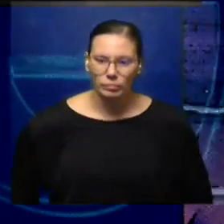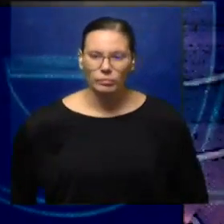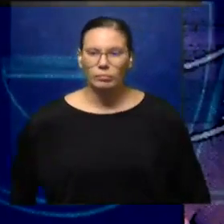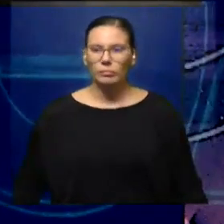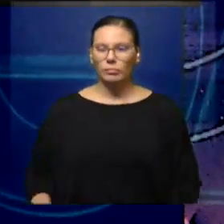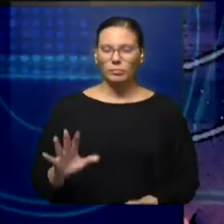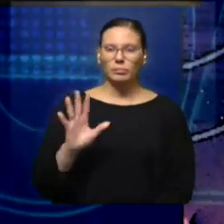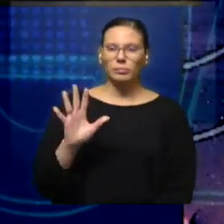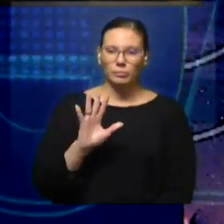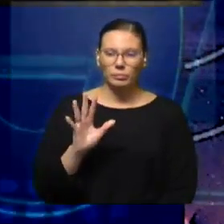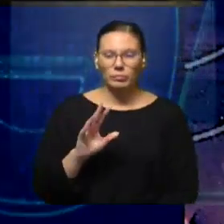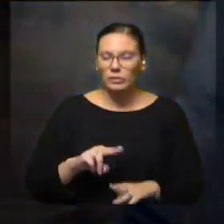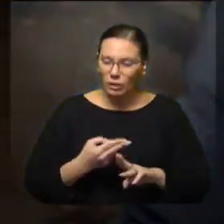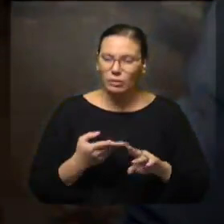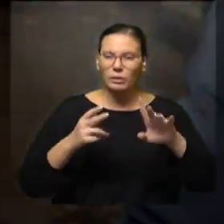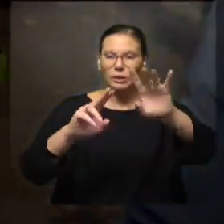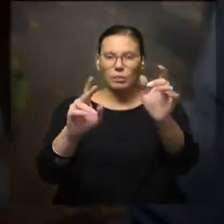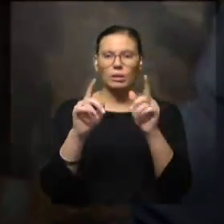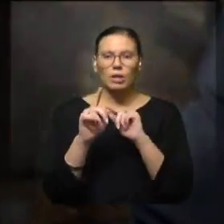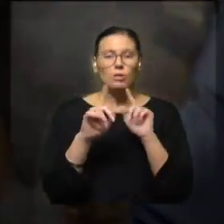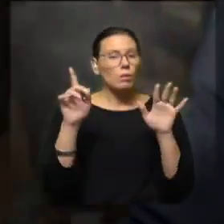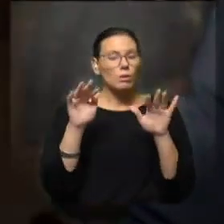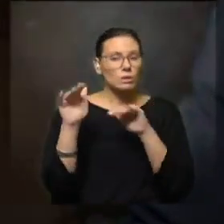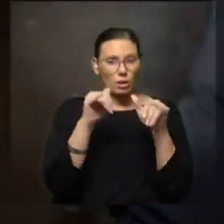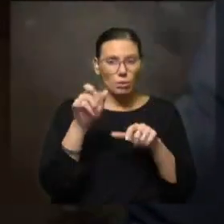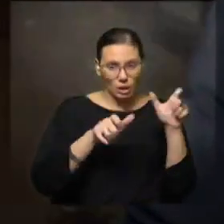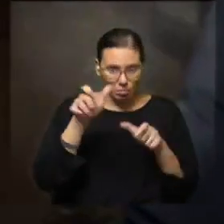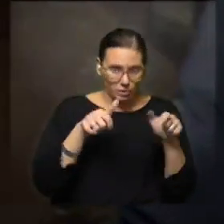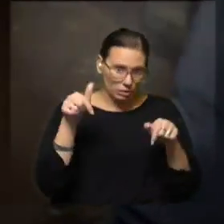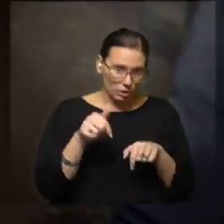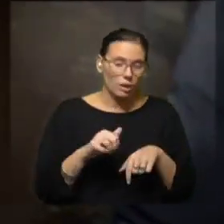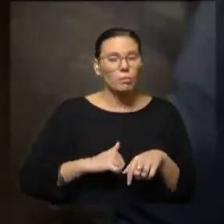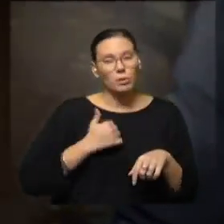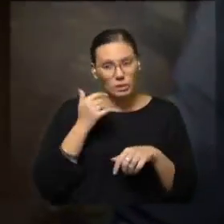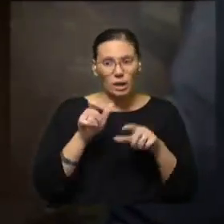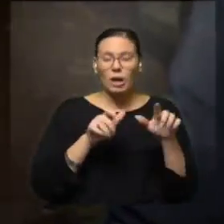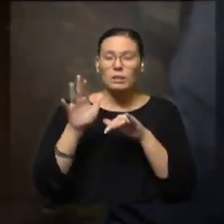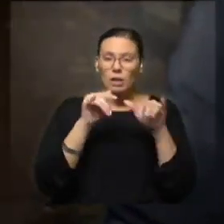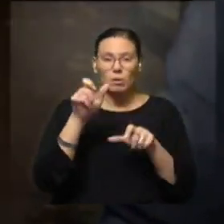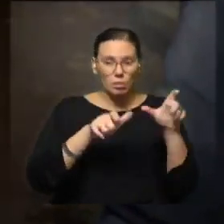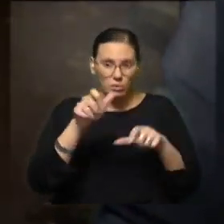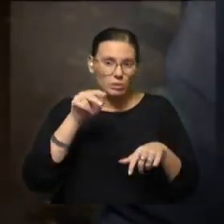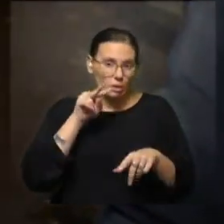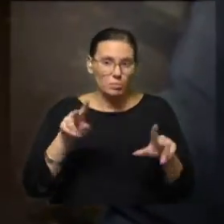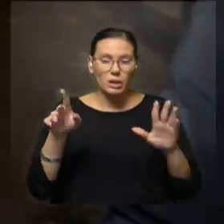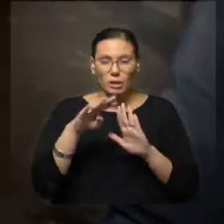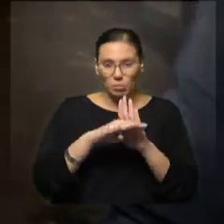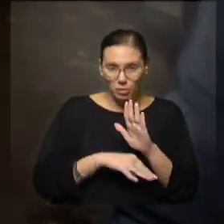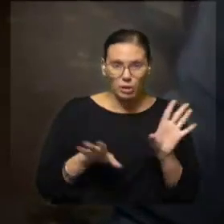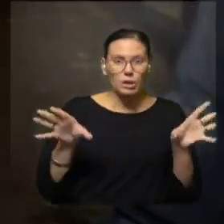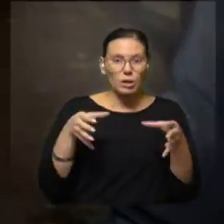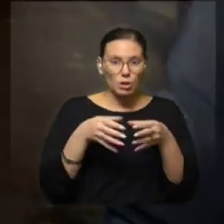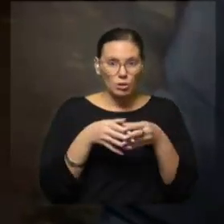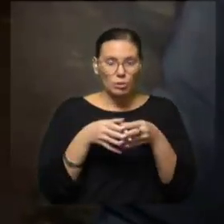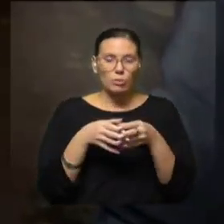Así es como andan, los vuelvo a saludar. Y no había saludado a la gente hoy, así que me voy a aprovechar y voy a saludar a todas las personas que nos están mirando y a todos los equipos ahí